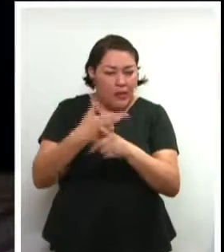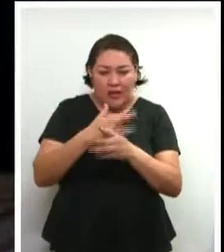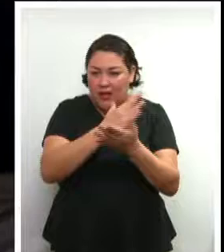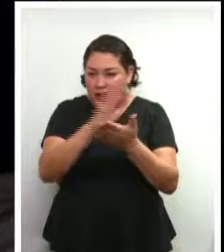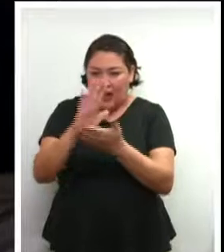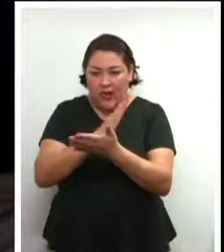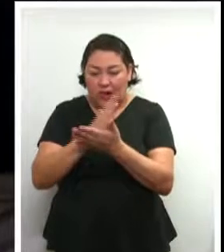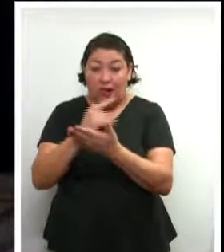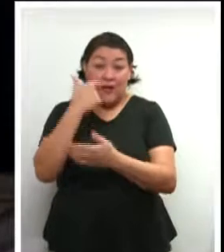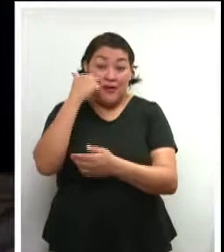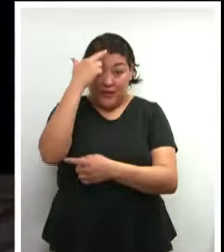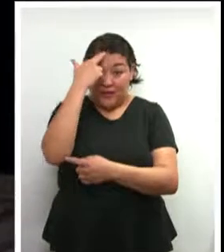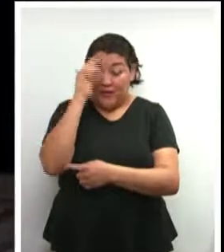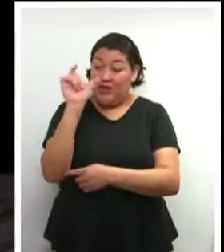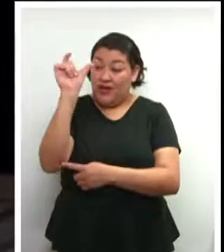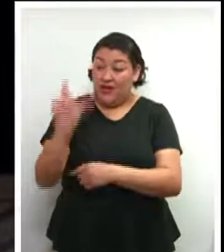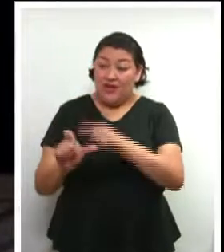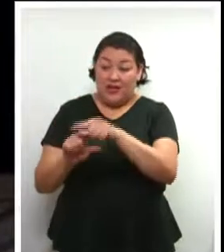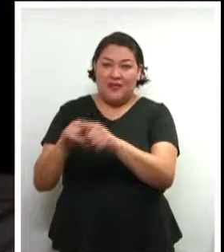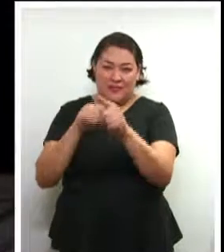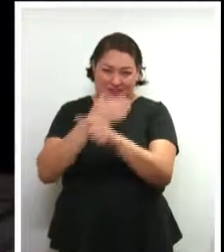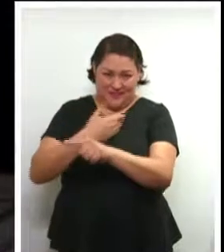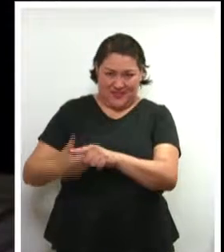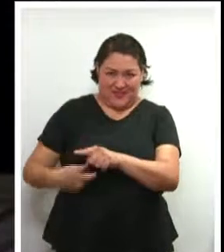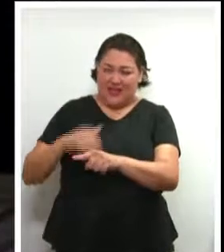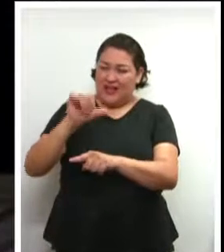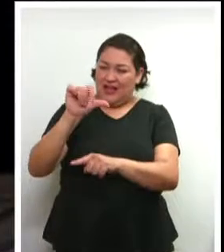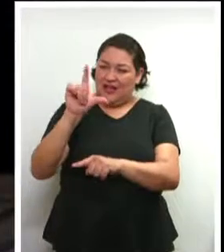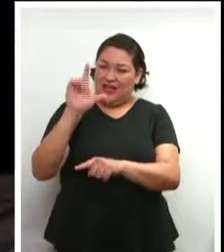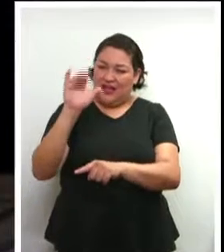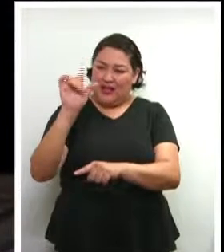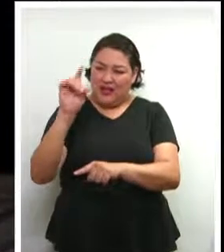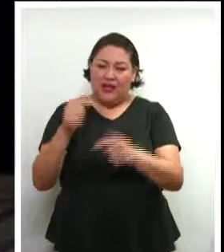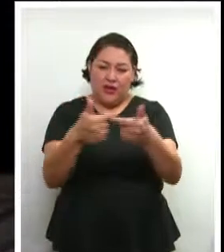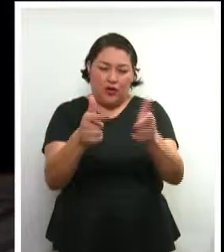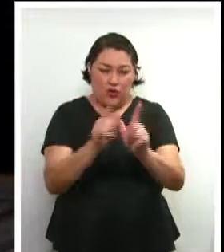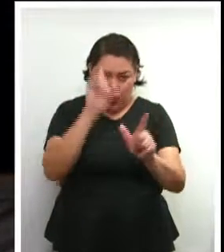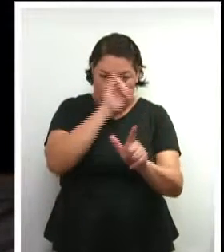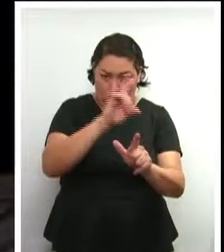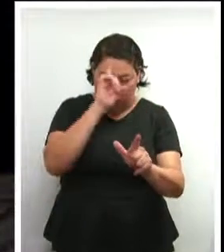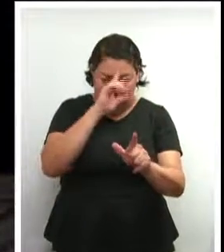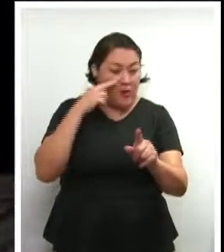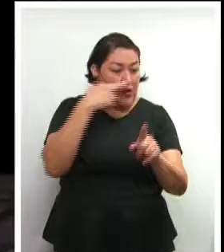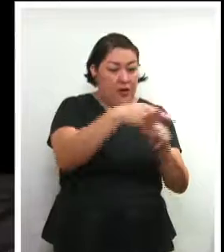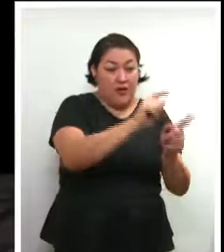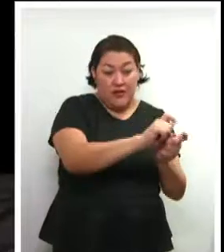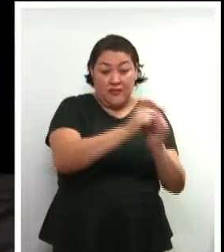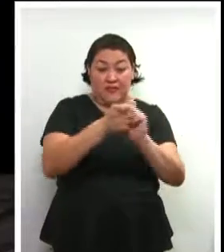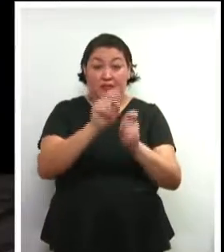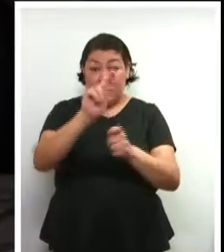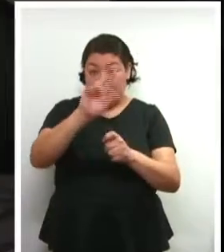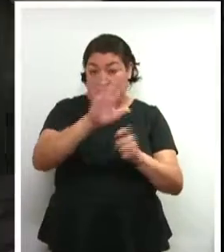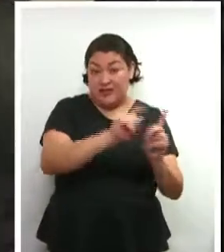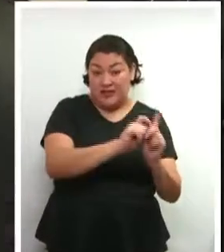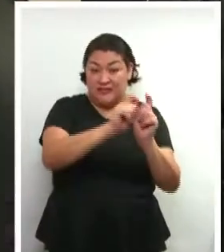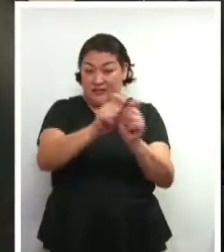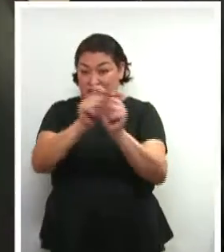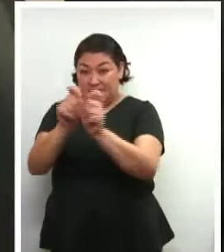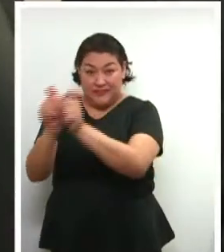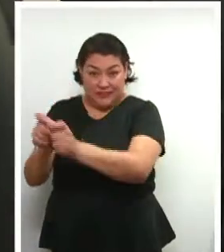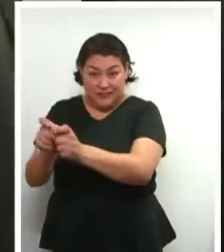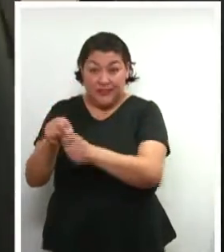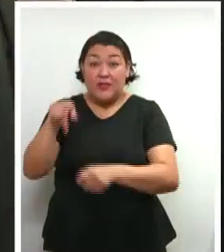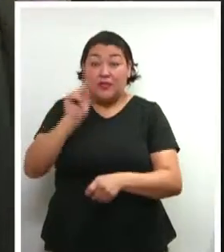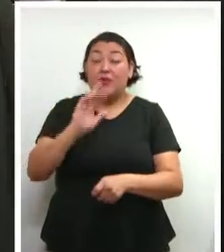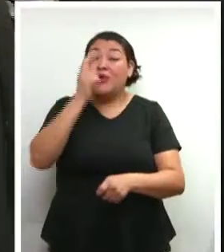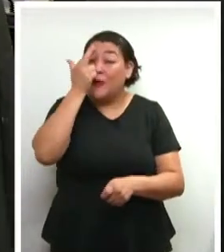alcalde y entre el Consejo, cuando prácticamente todas las 85 atribuciones tienen un carácter de